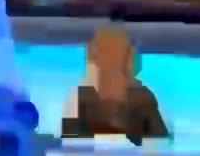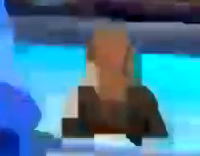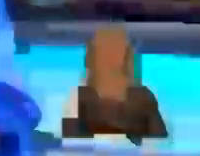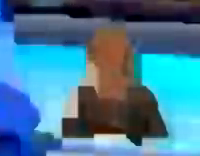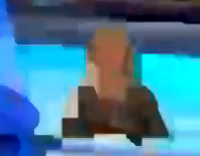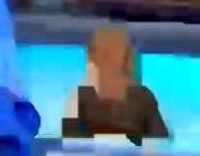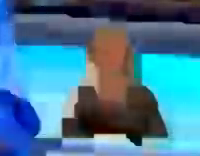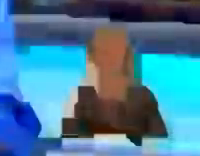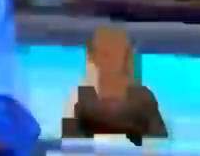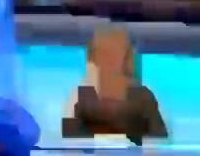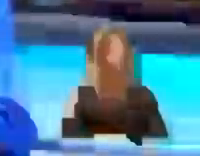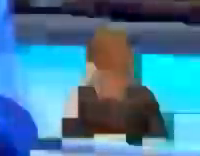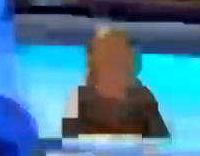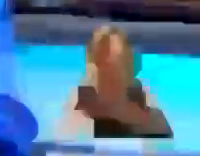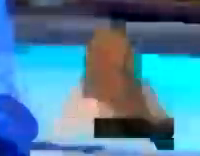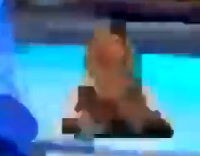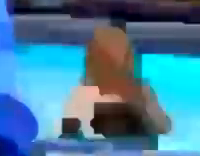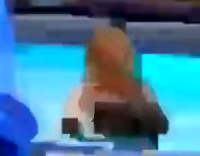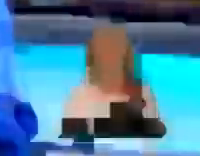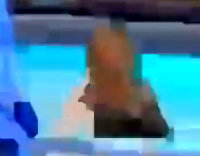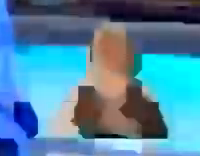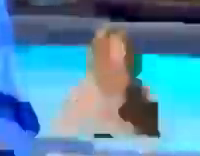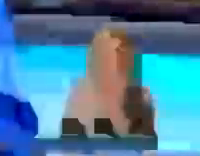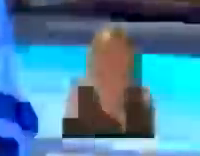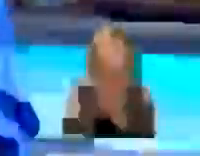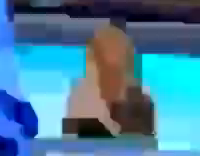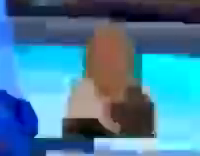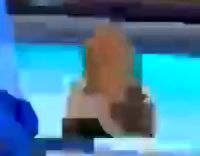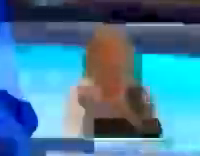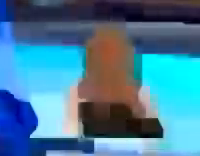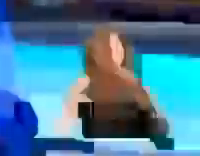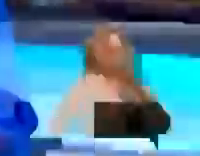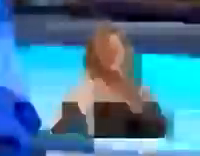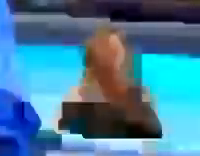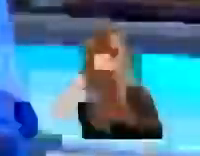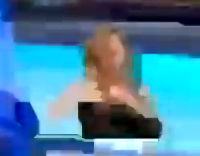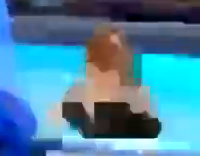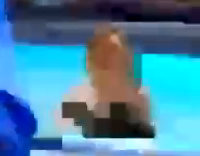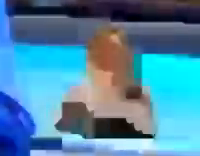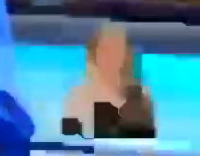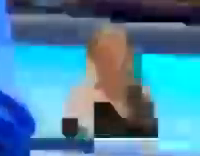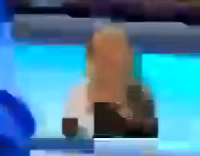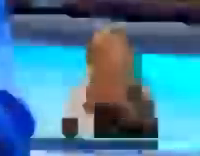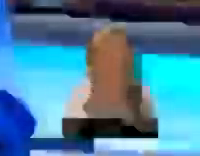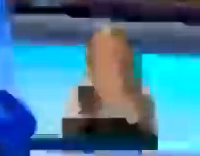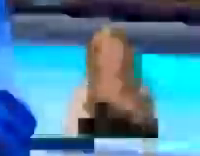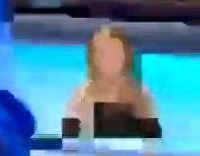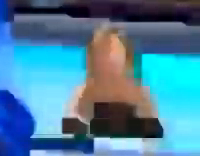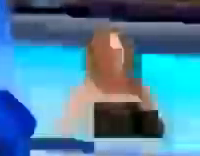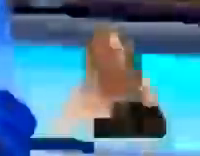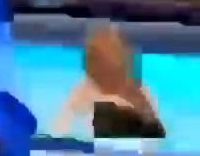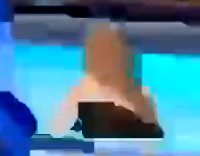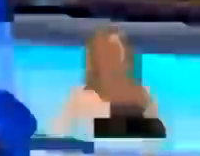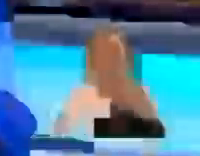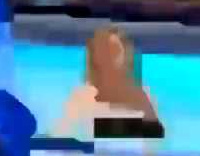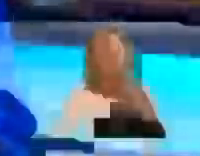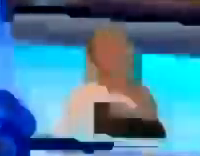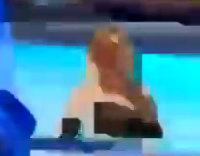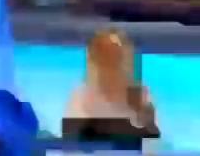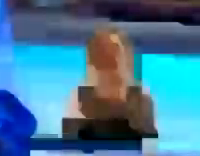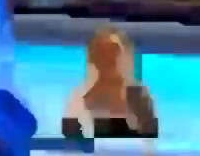Ay, Jesús. Retomamos enseguida y con el nuevo salario básico unificado se elevan también las multas, costas judiciales, pensiones alimenticias y